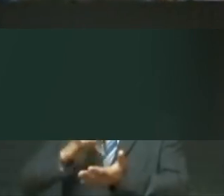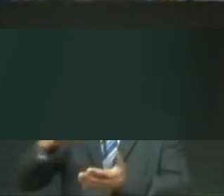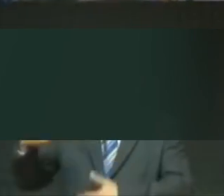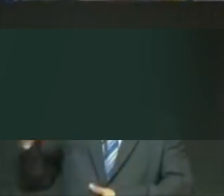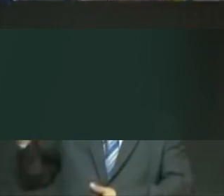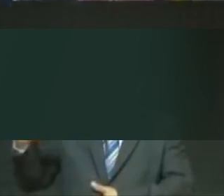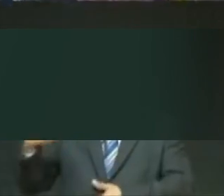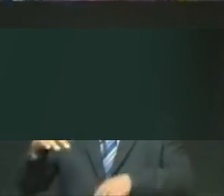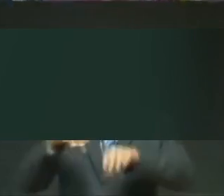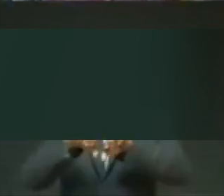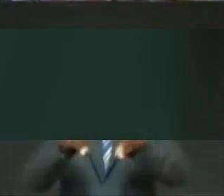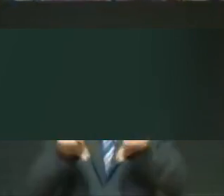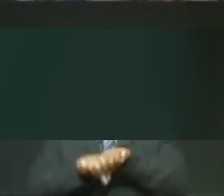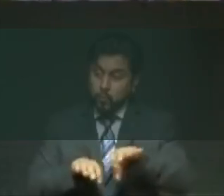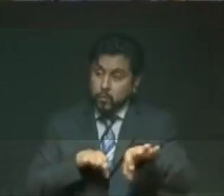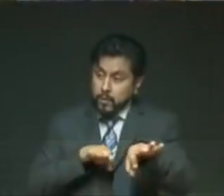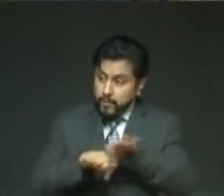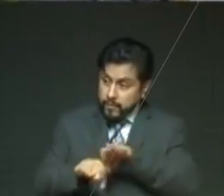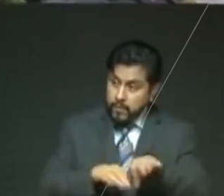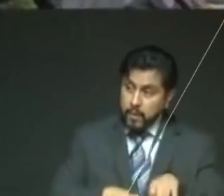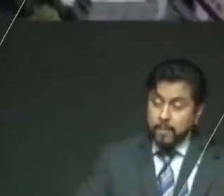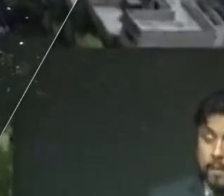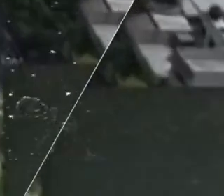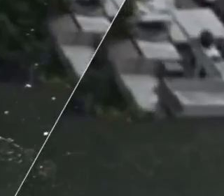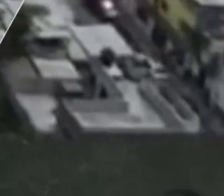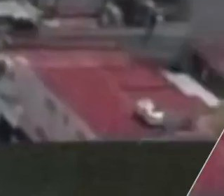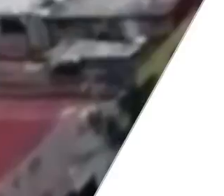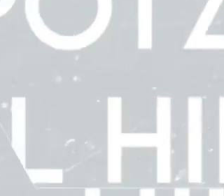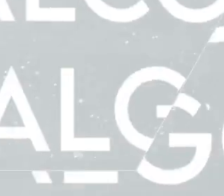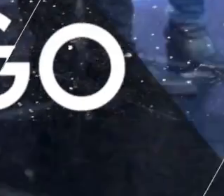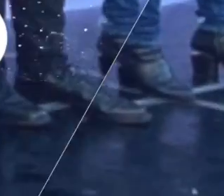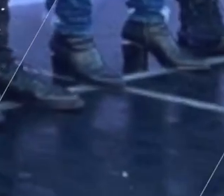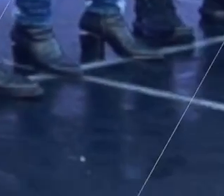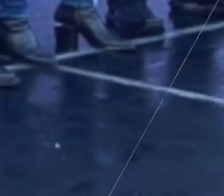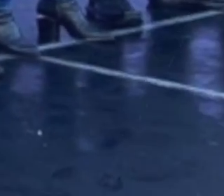en la calidad de vida de la ciudadanía.